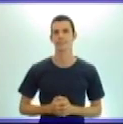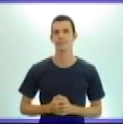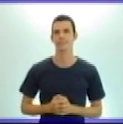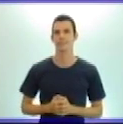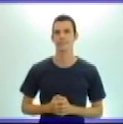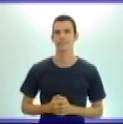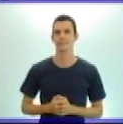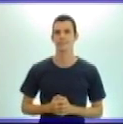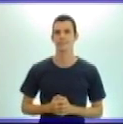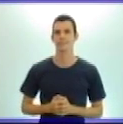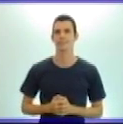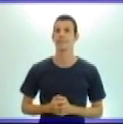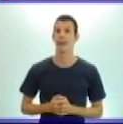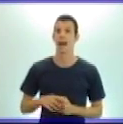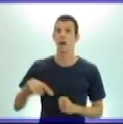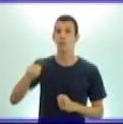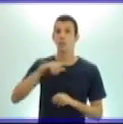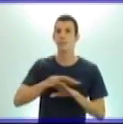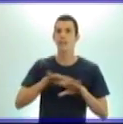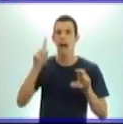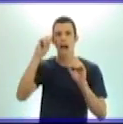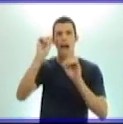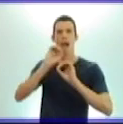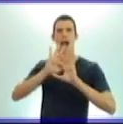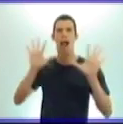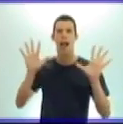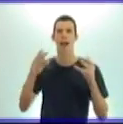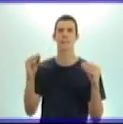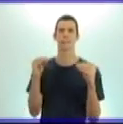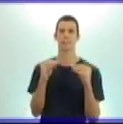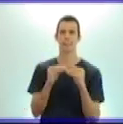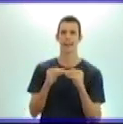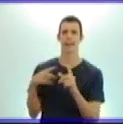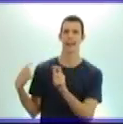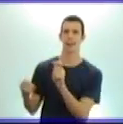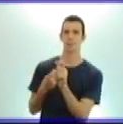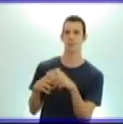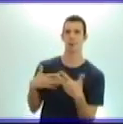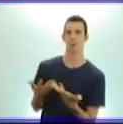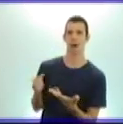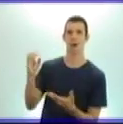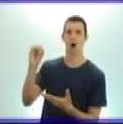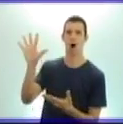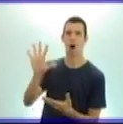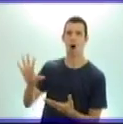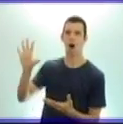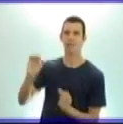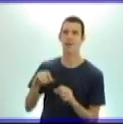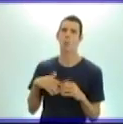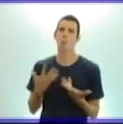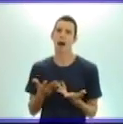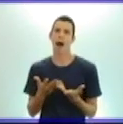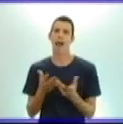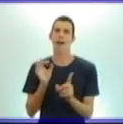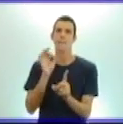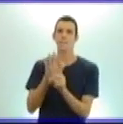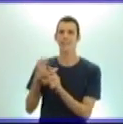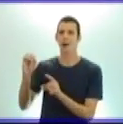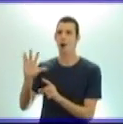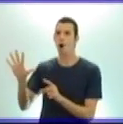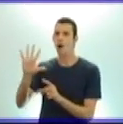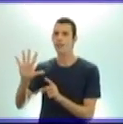contenidos fundamentales referidos a estos hechos tan importantes de la historia